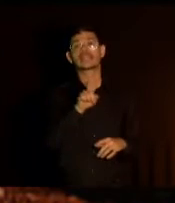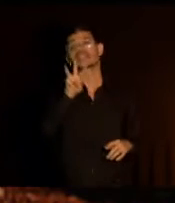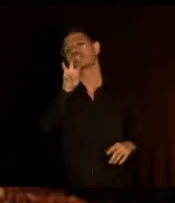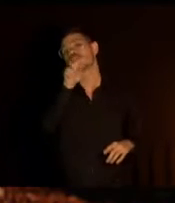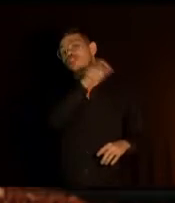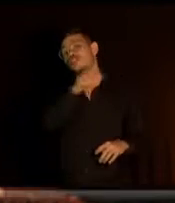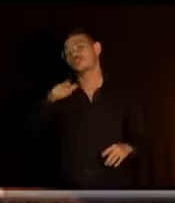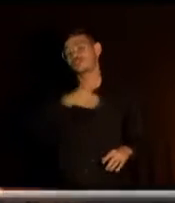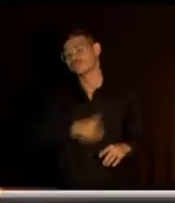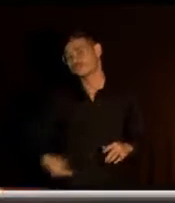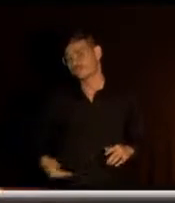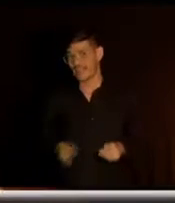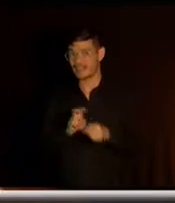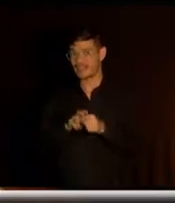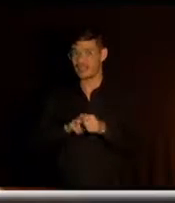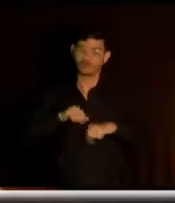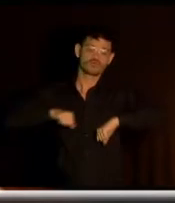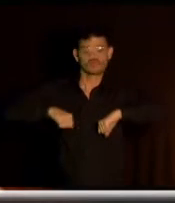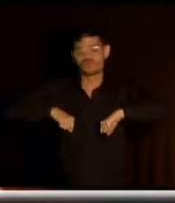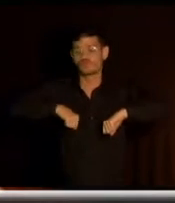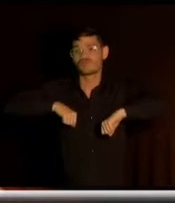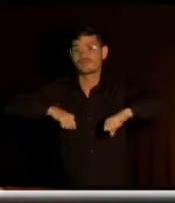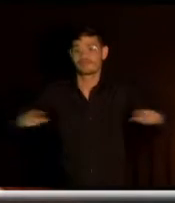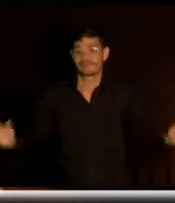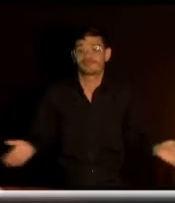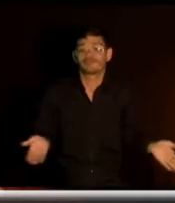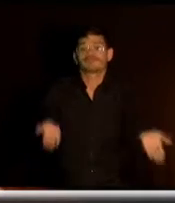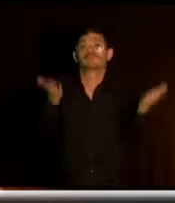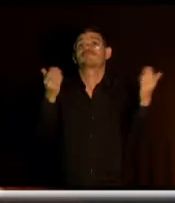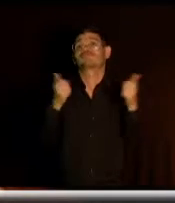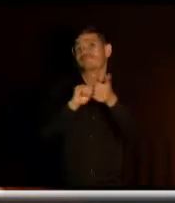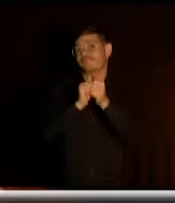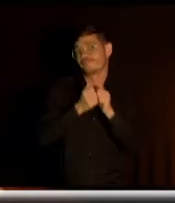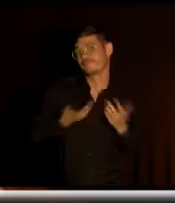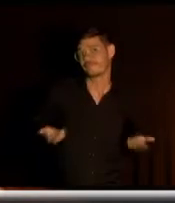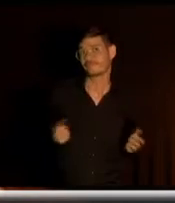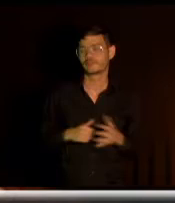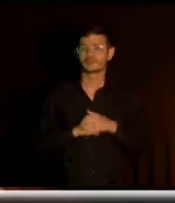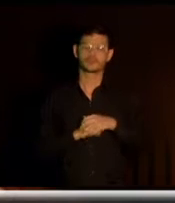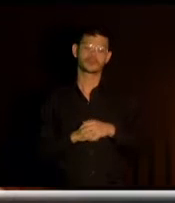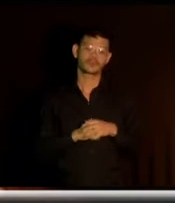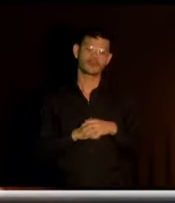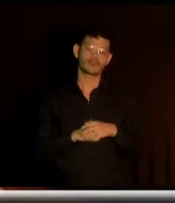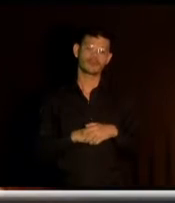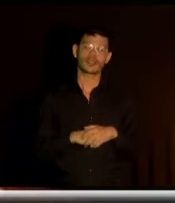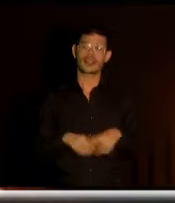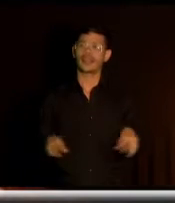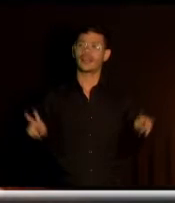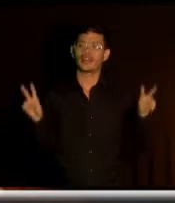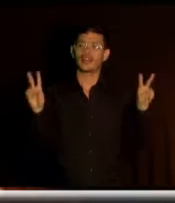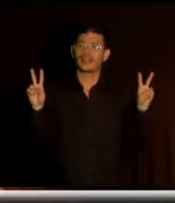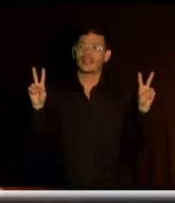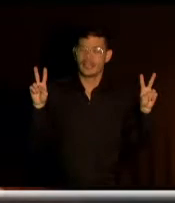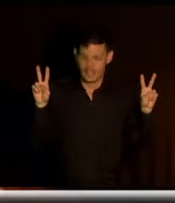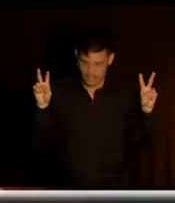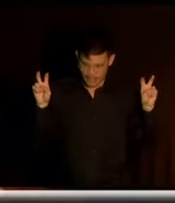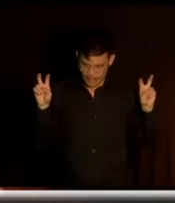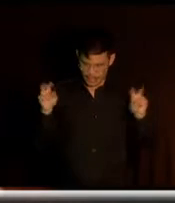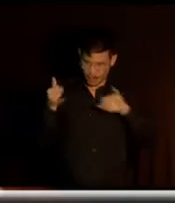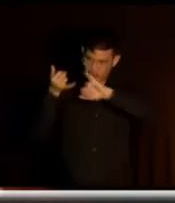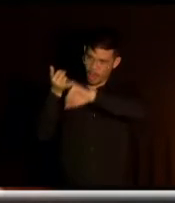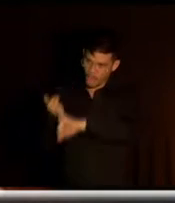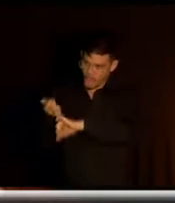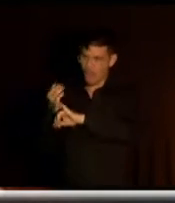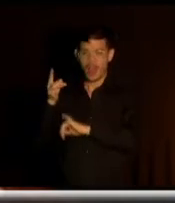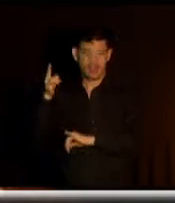gestión para sacar adelante estas disciplinas. El tema de depender de papá gobierno,